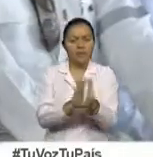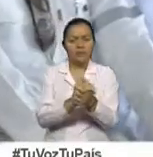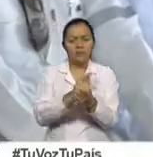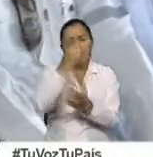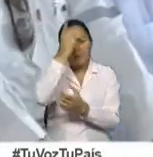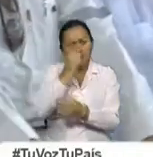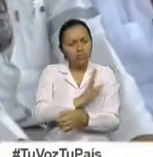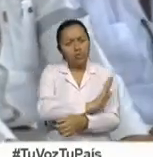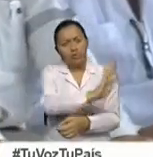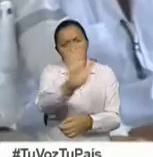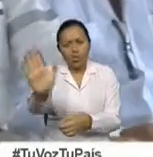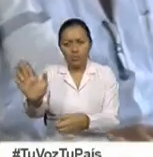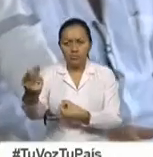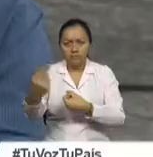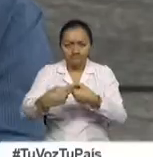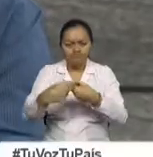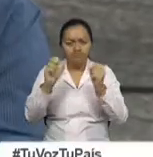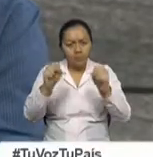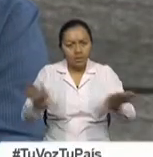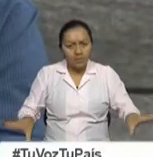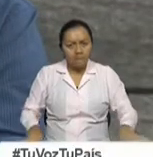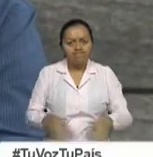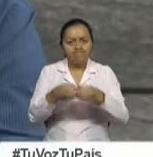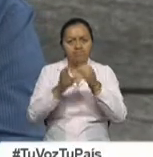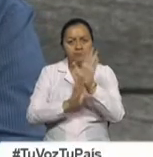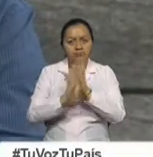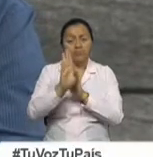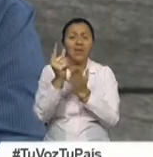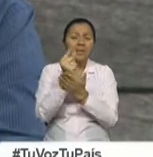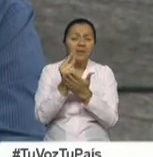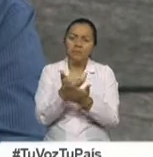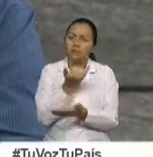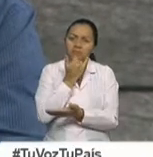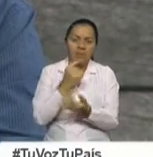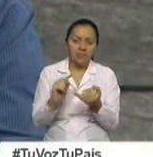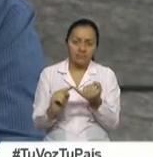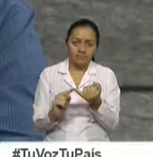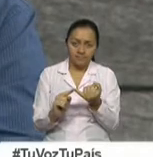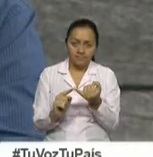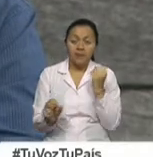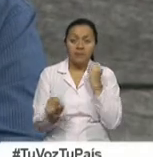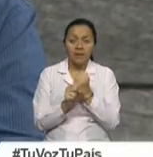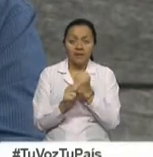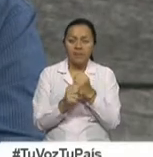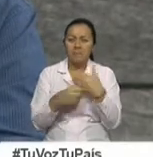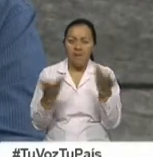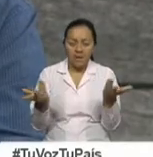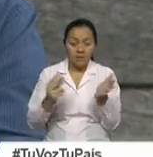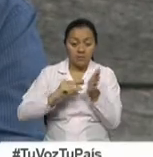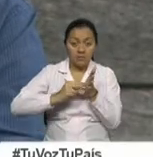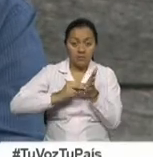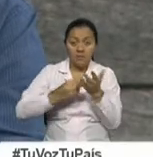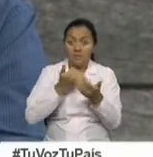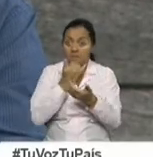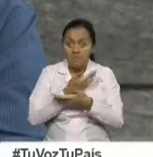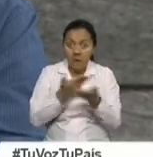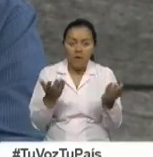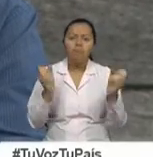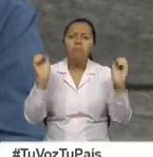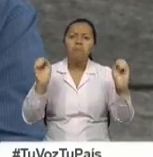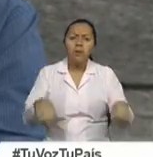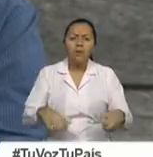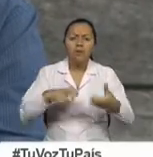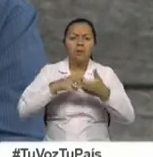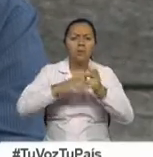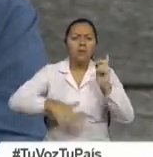de todos, saldremos adelante. Un diseño mal hecho, una herramienta desgastada, una tuerca mal colocada, puede tener